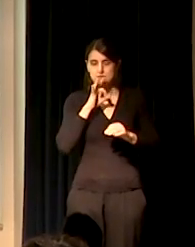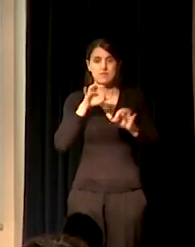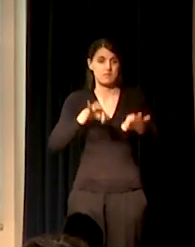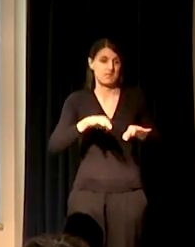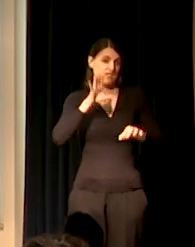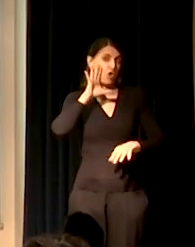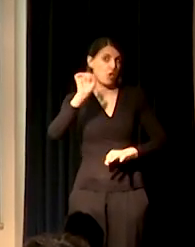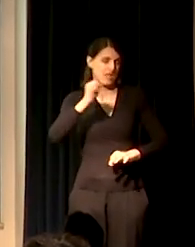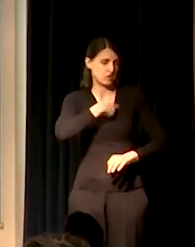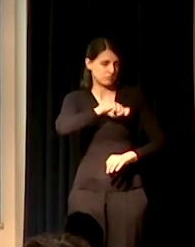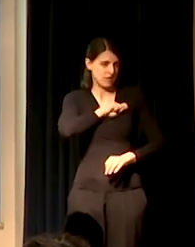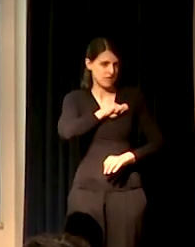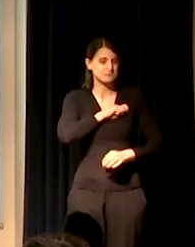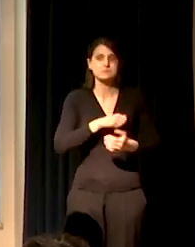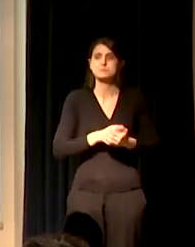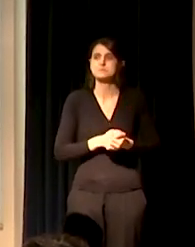Gobierno de España.